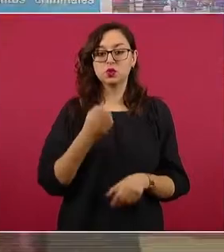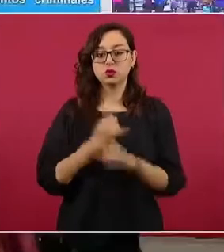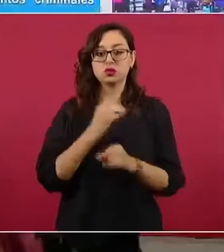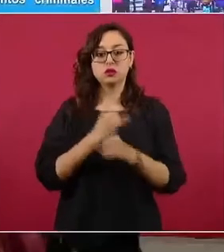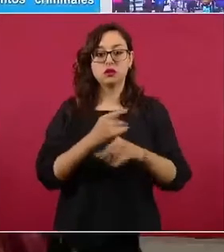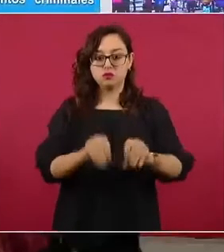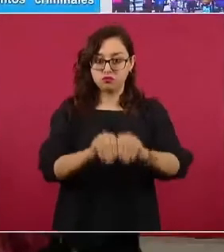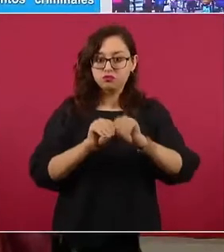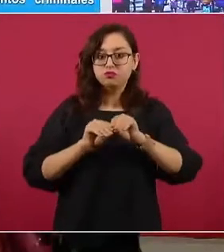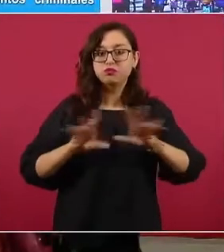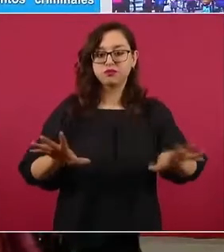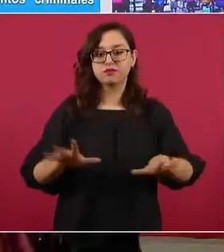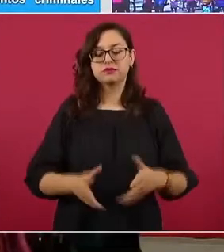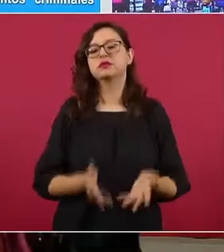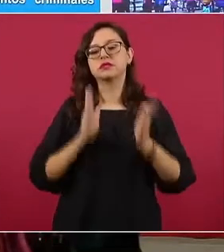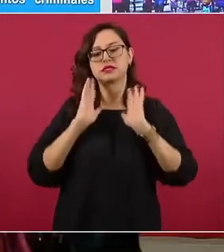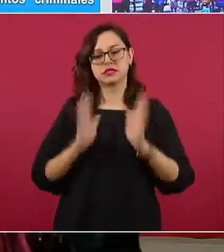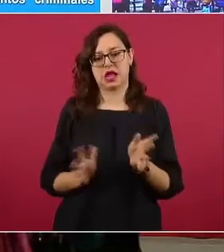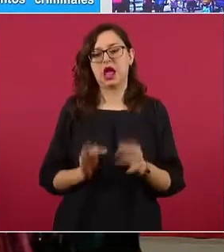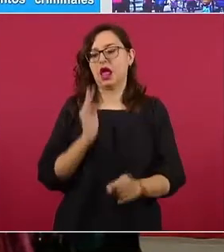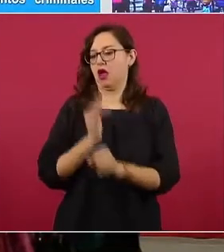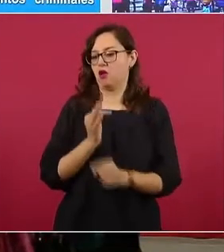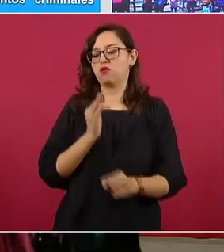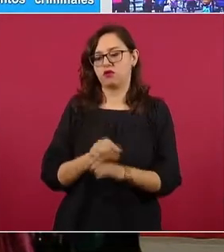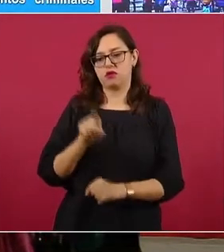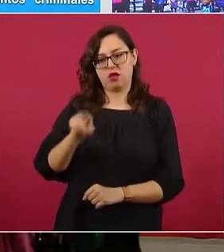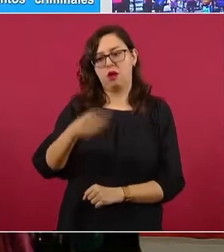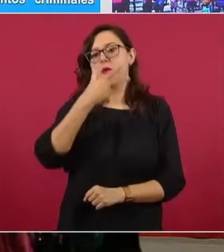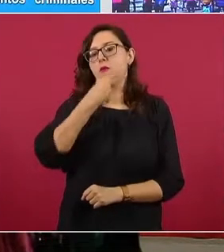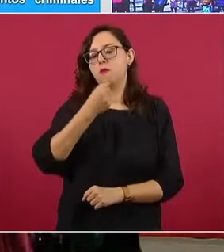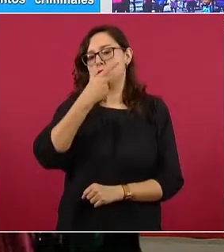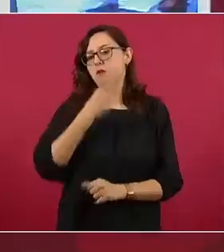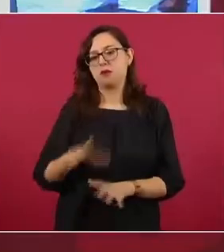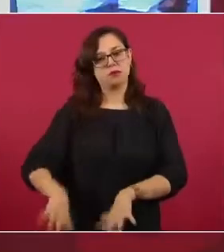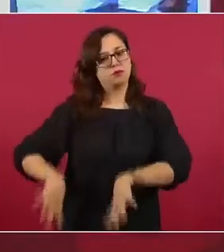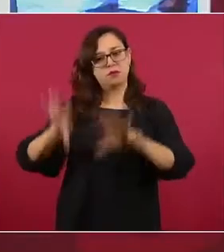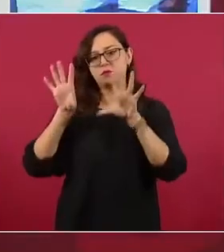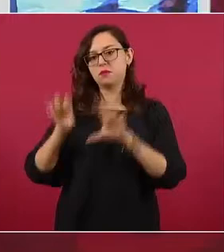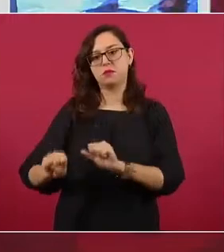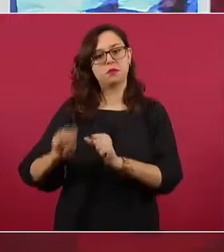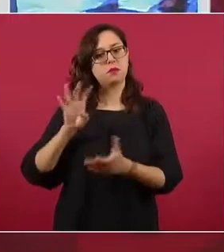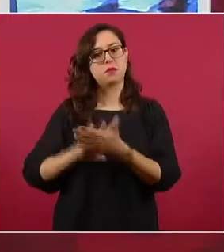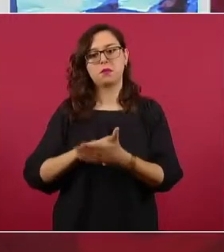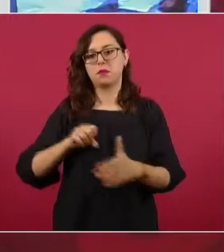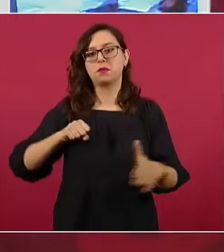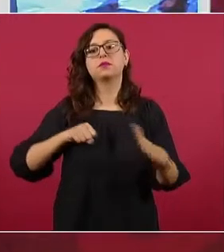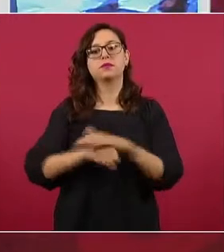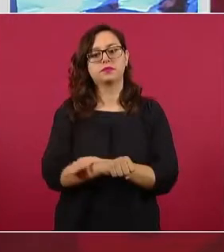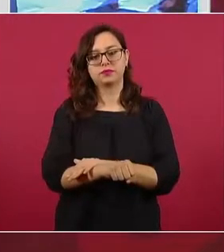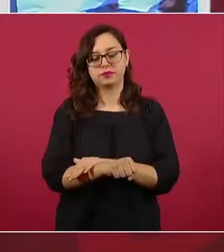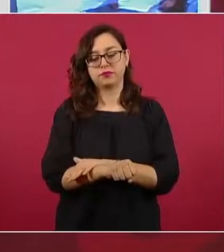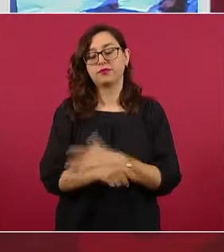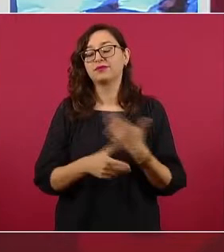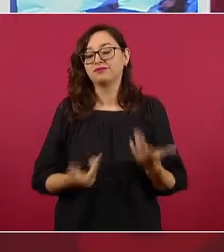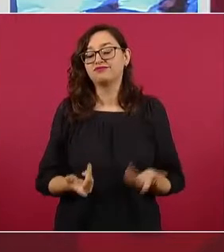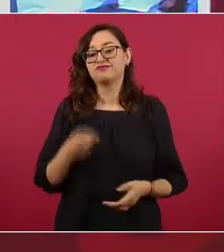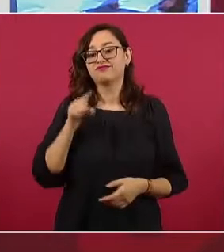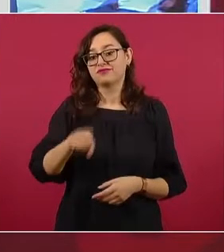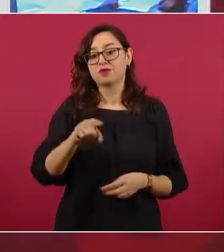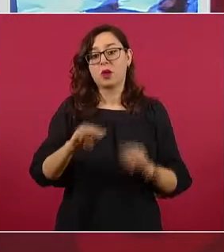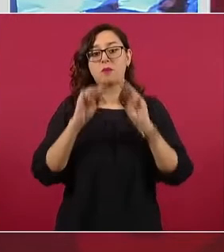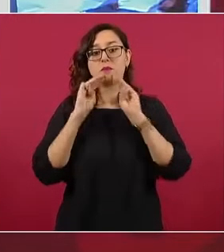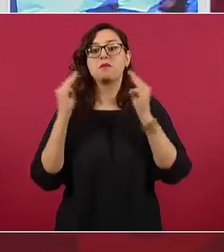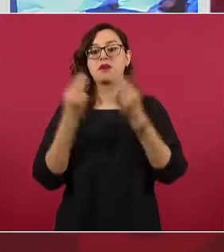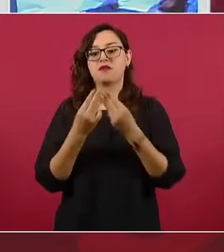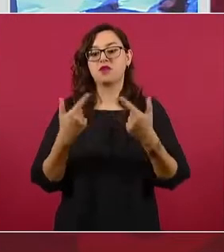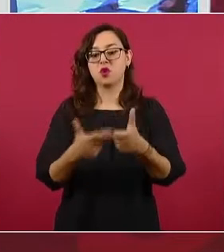persona con mandamientos judiciales y resaltar que este grupo utiliza una base social para que a